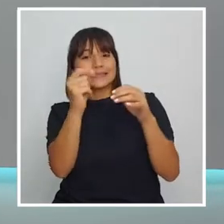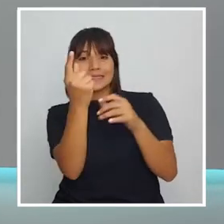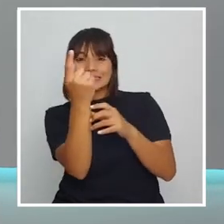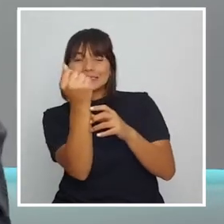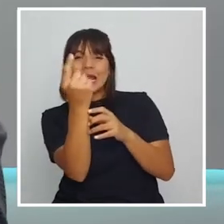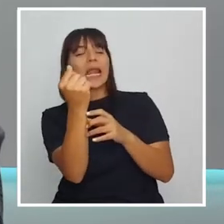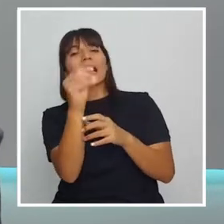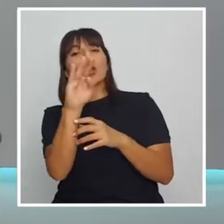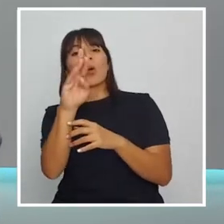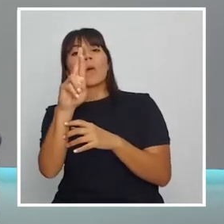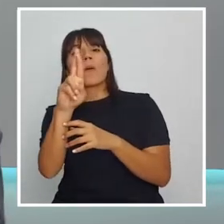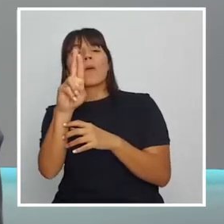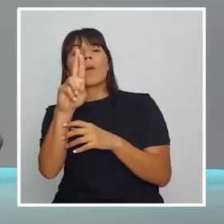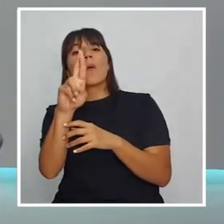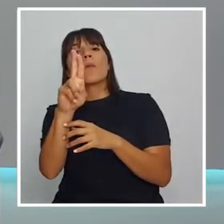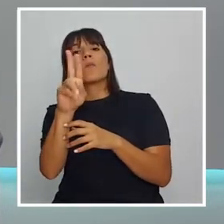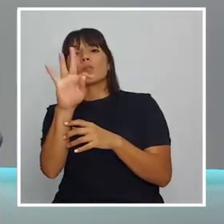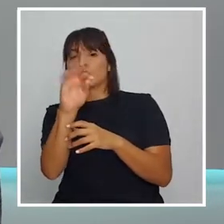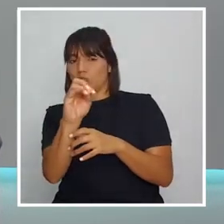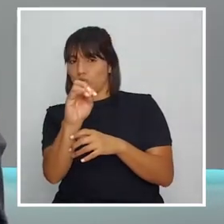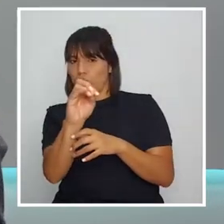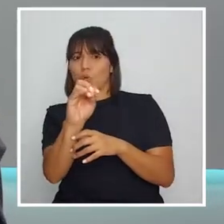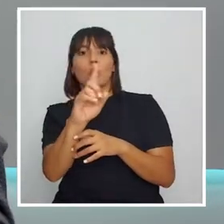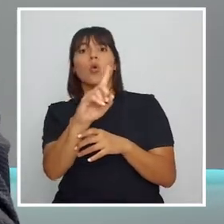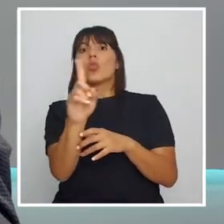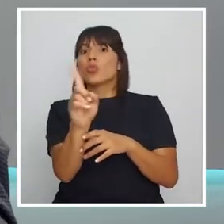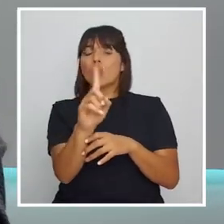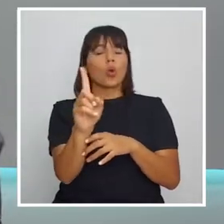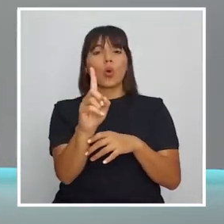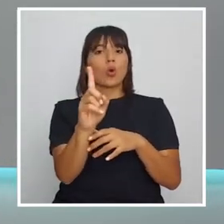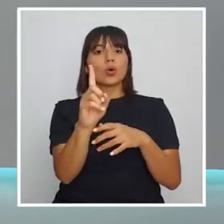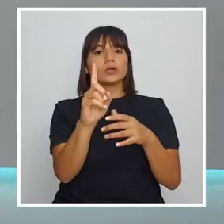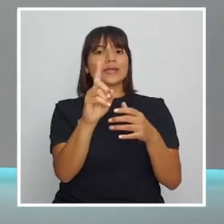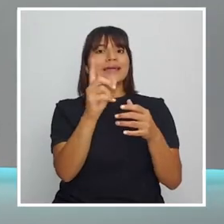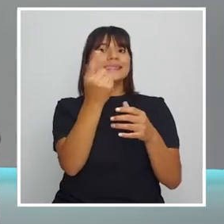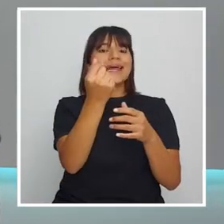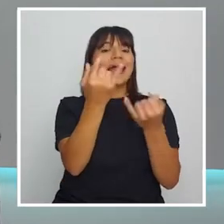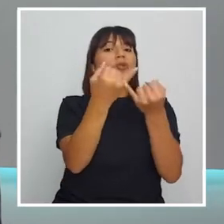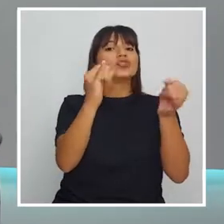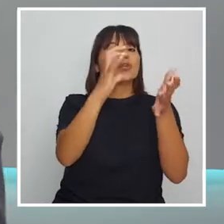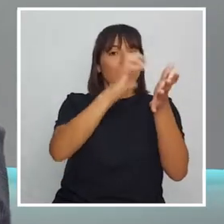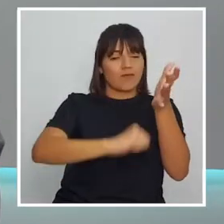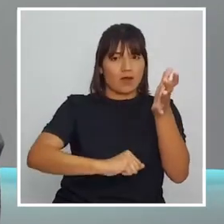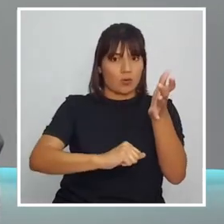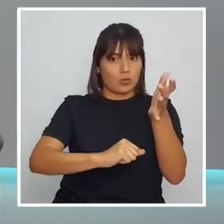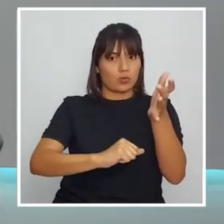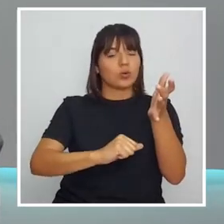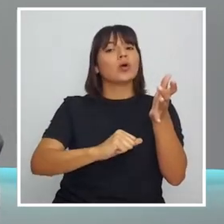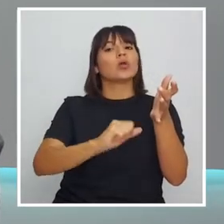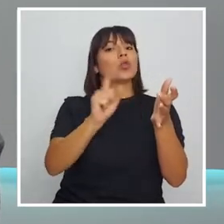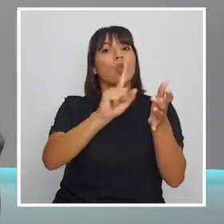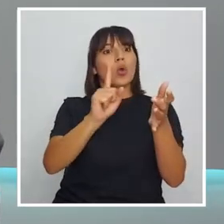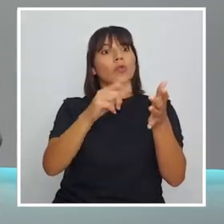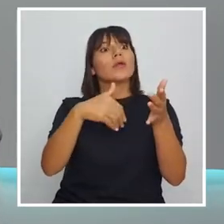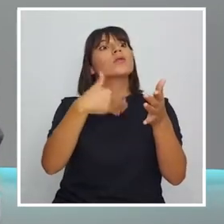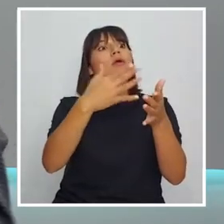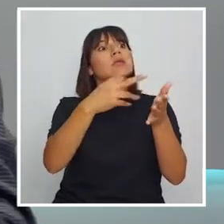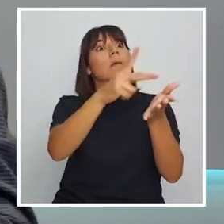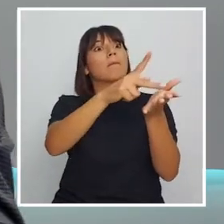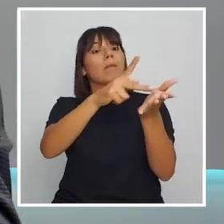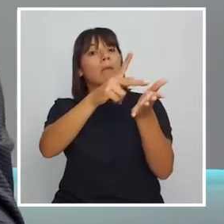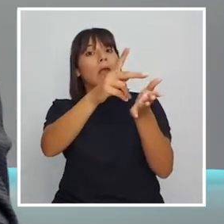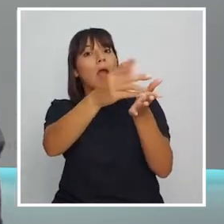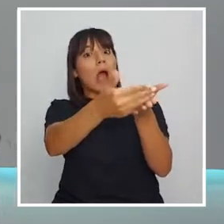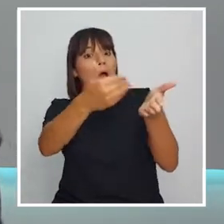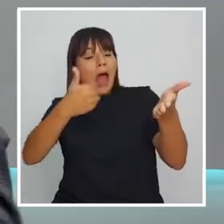No es después de las cargas sociales, porque además el aguinaldo también está exento de esas cargas sociales. De manera que entonces se